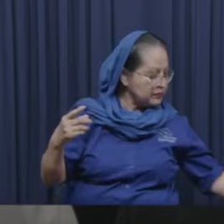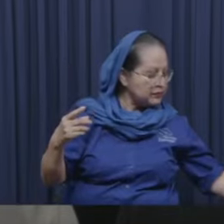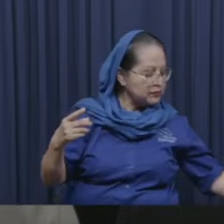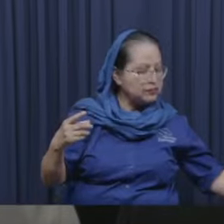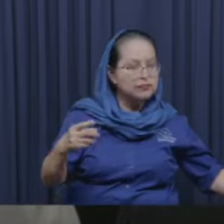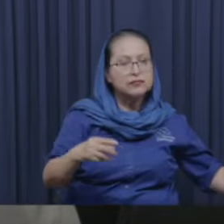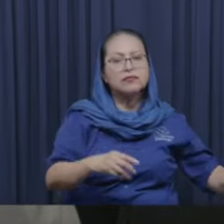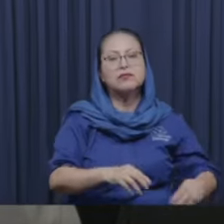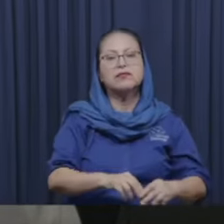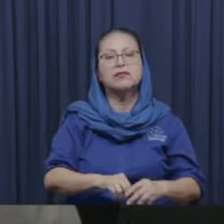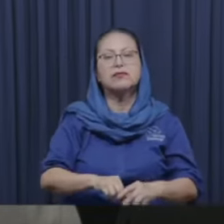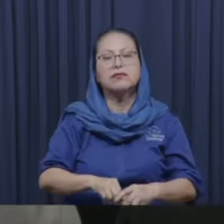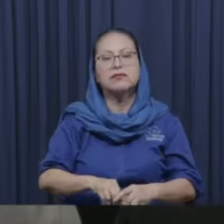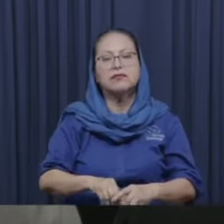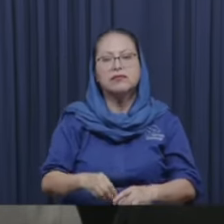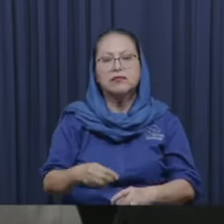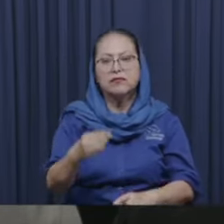amados